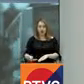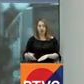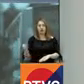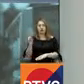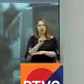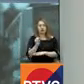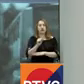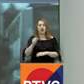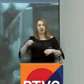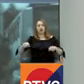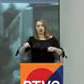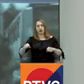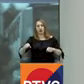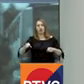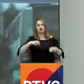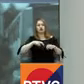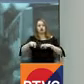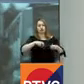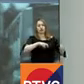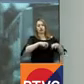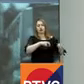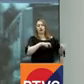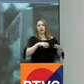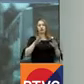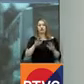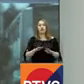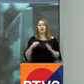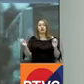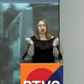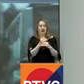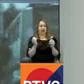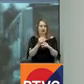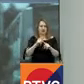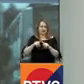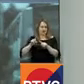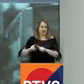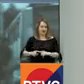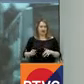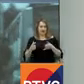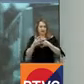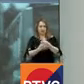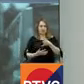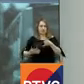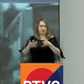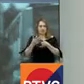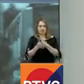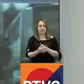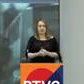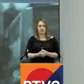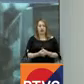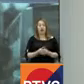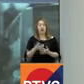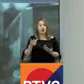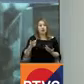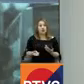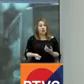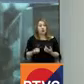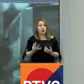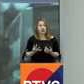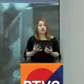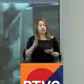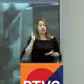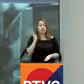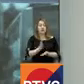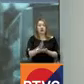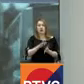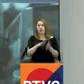fueron los que se movilizaron por las carreteras del país en las cifras se registran 6 muertos por